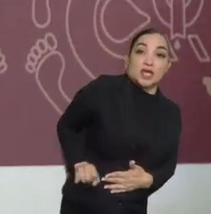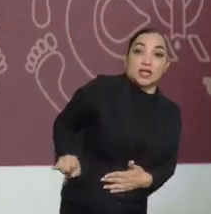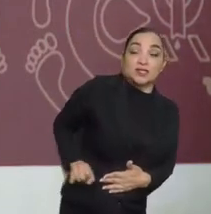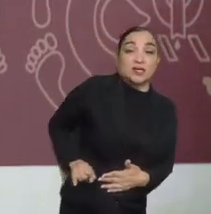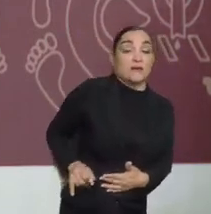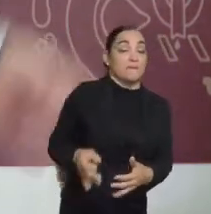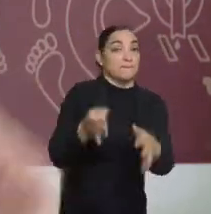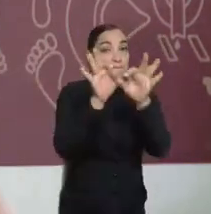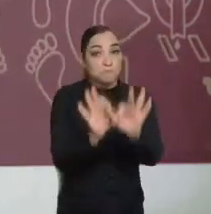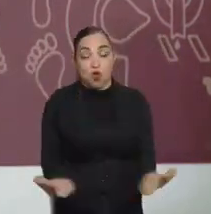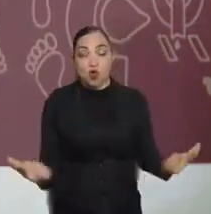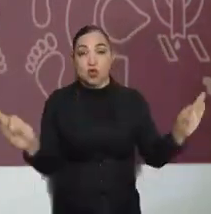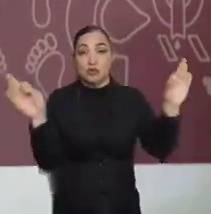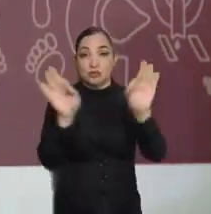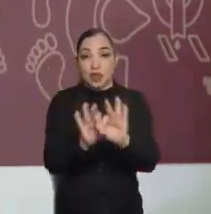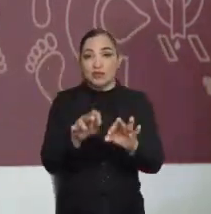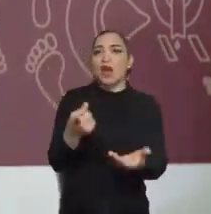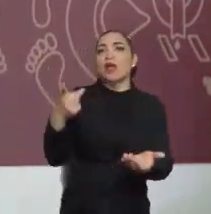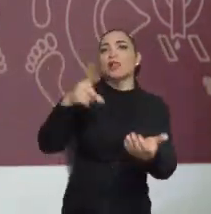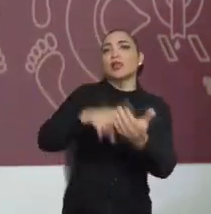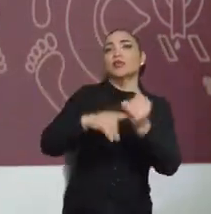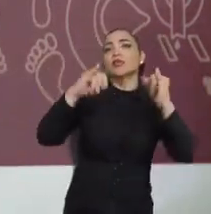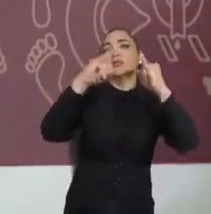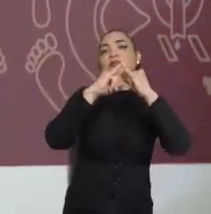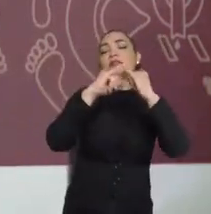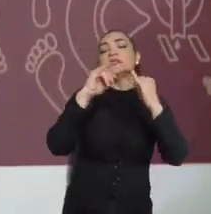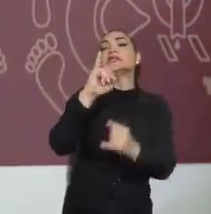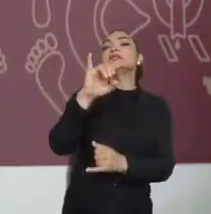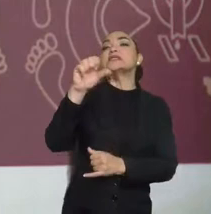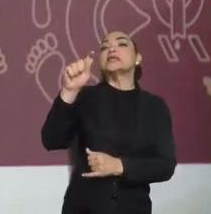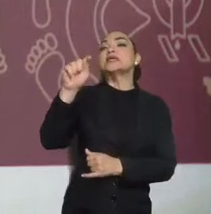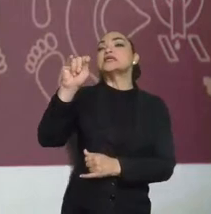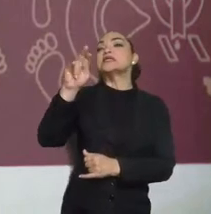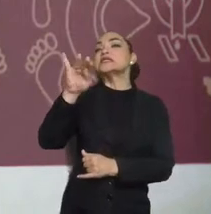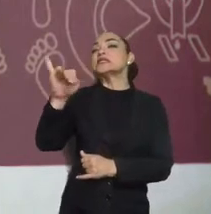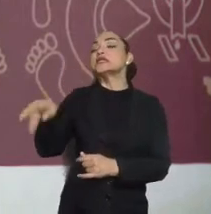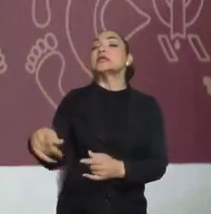sobremanera, ahí en el ISTECIN, aquí en el gobierno del Estado y en cualquier parte.